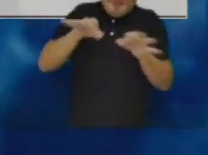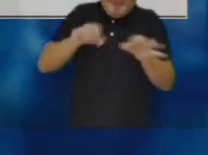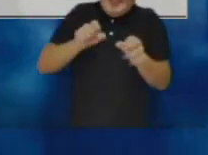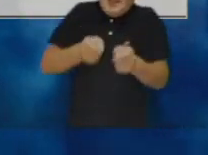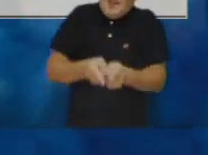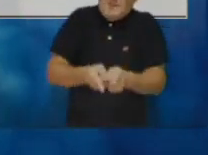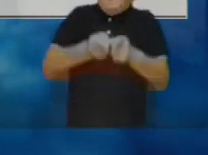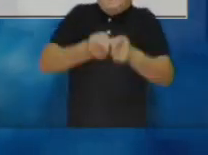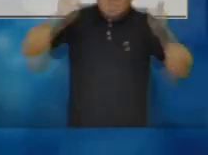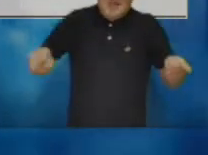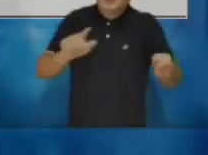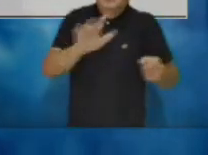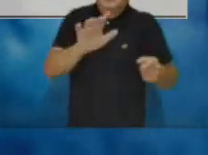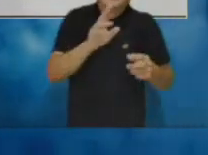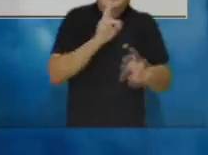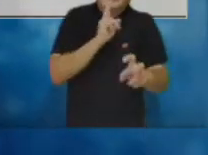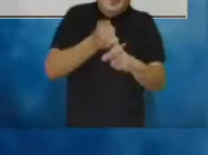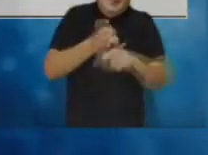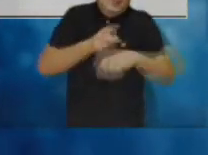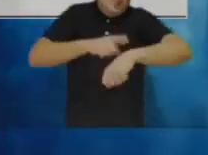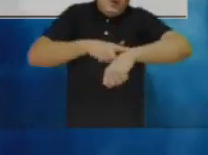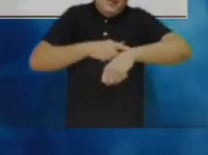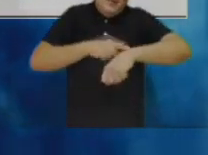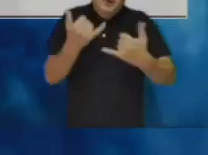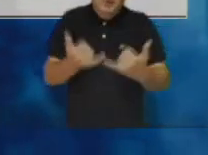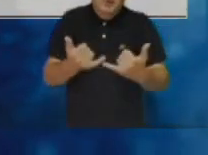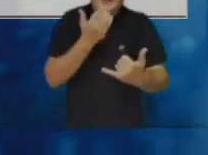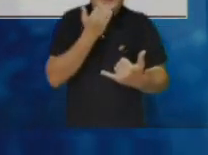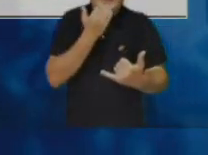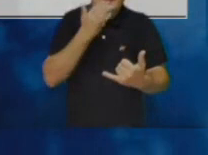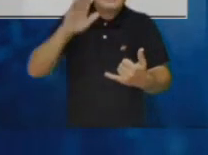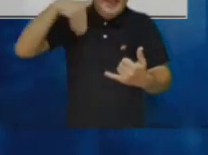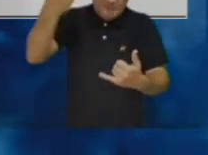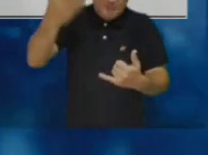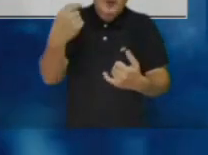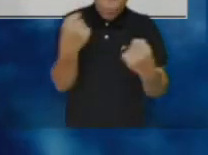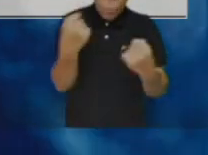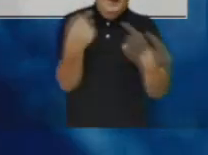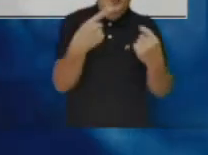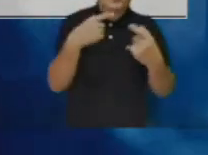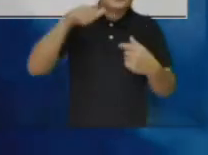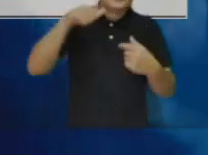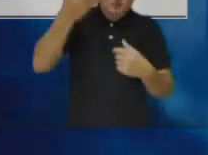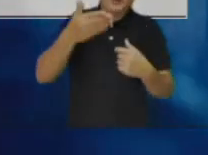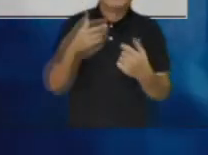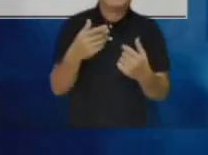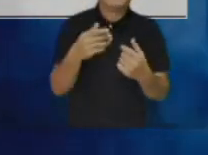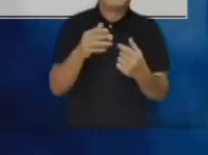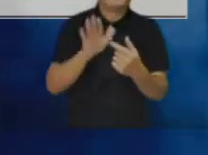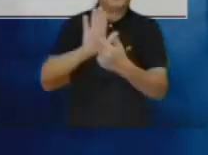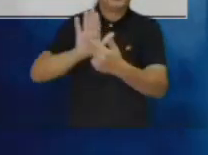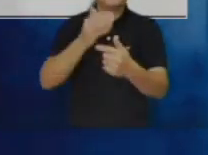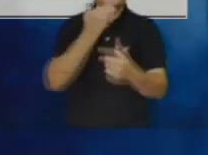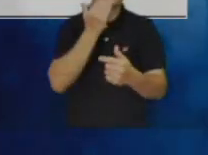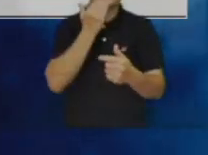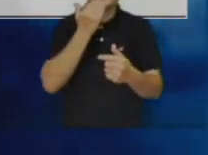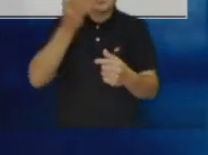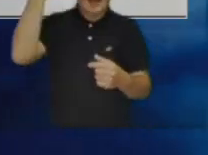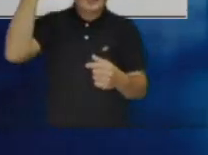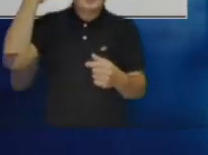presente. Y si hay preguntas, puedo abordar este tema posteriormente. Un gran caso que tuvimos donde personas